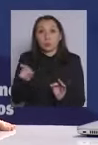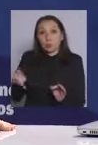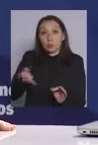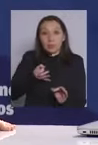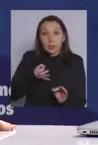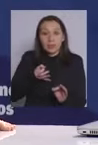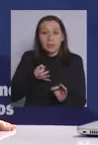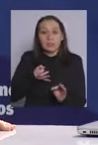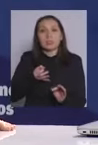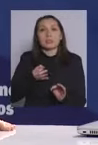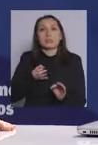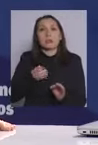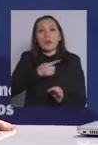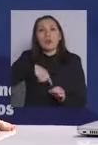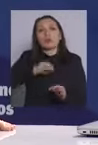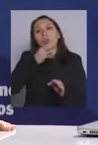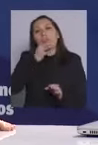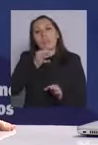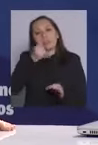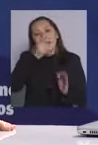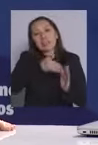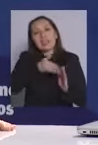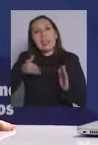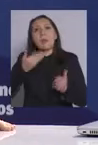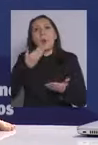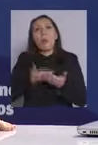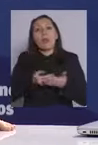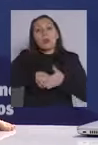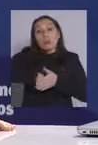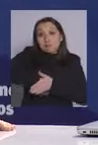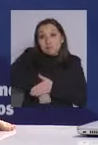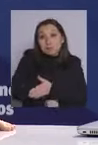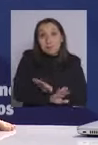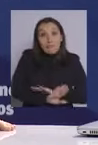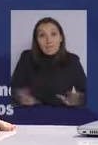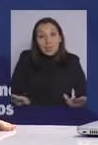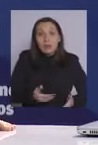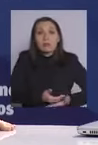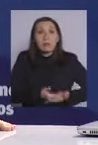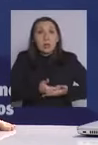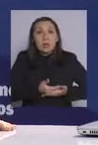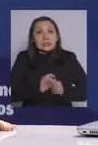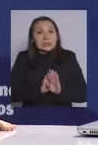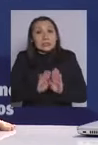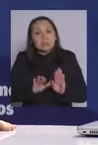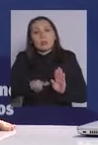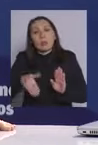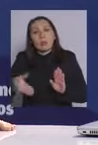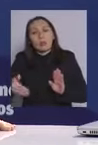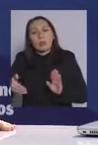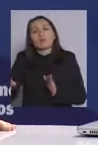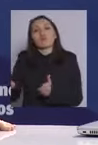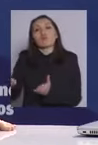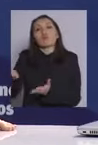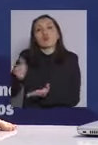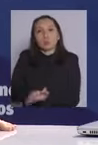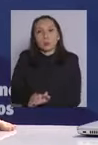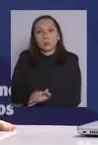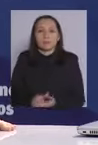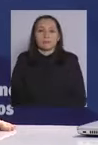usted, en lo que nosotros llamamos el periodo de puerperio, es decir, después de dar a luz a su